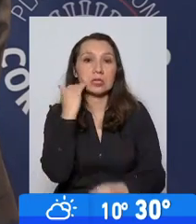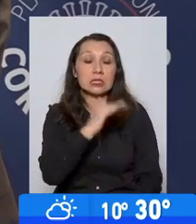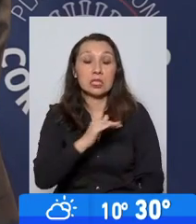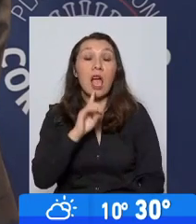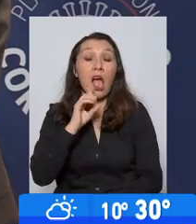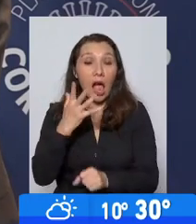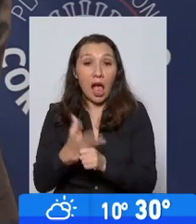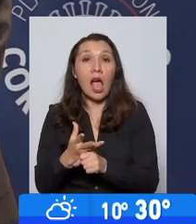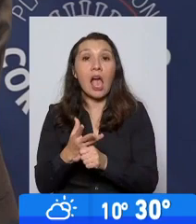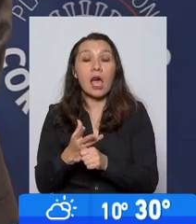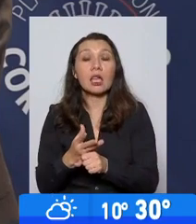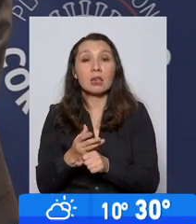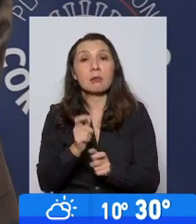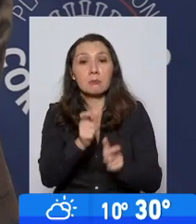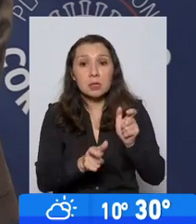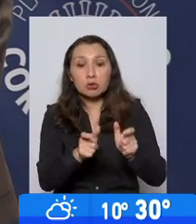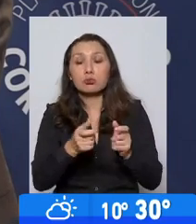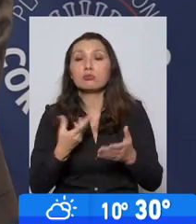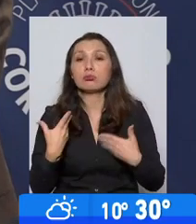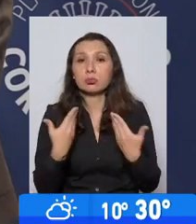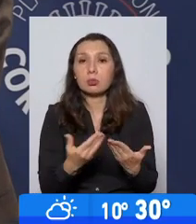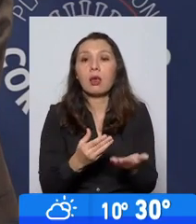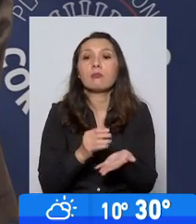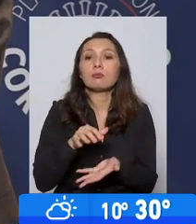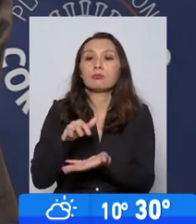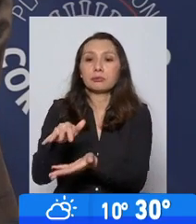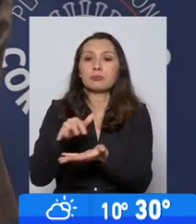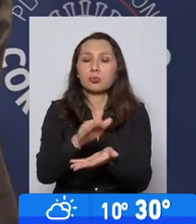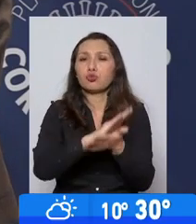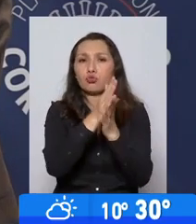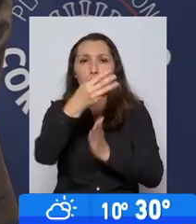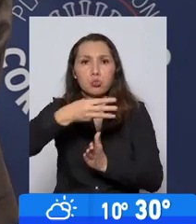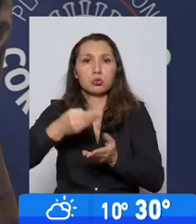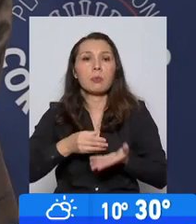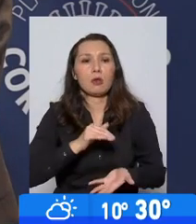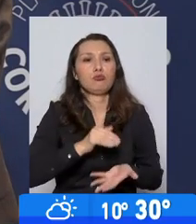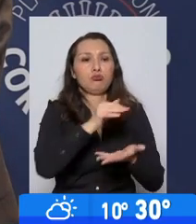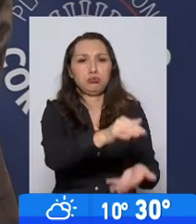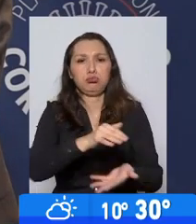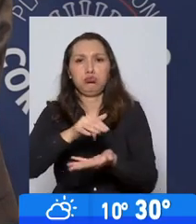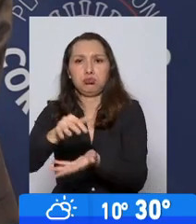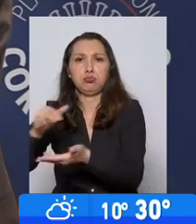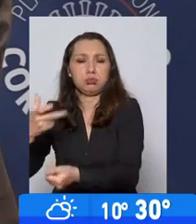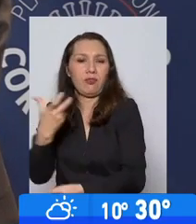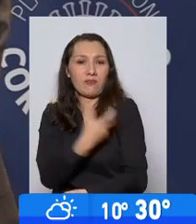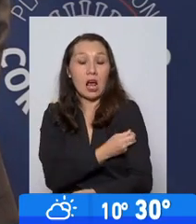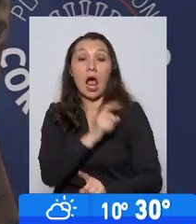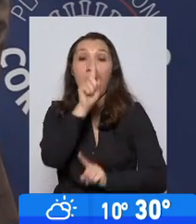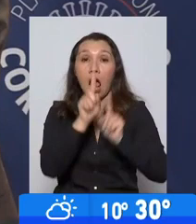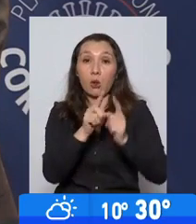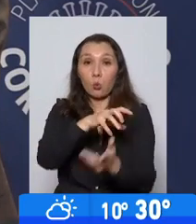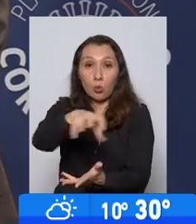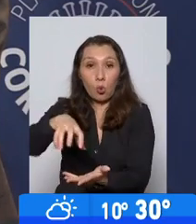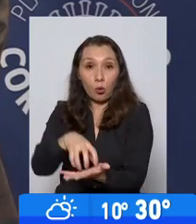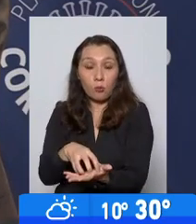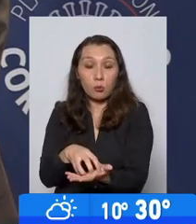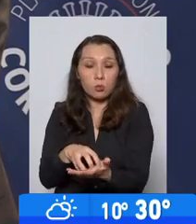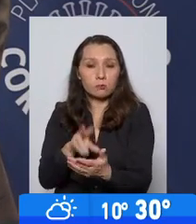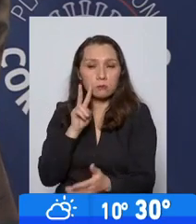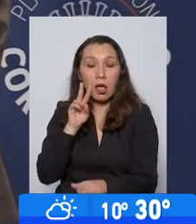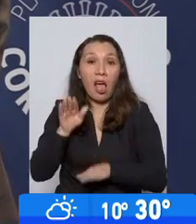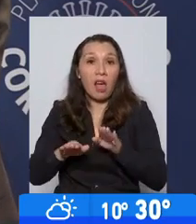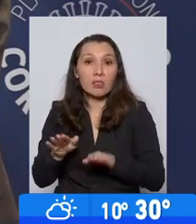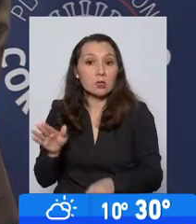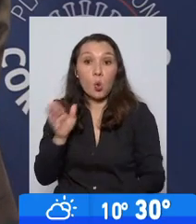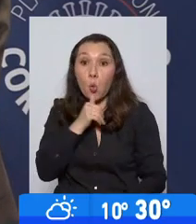vacuna para esa población de riesgo, se ha ido entregando las vacunas a todas las municipalidades. En relación a aquellas comunas en que de